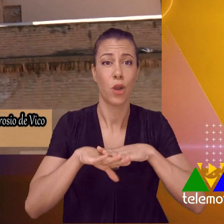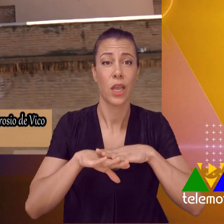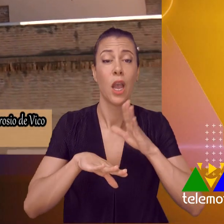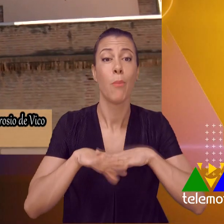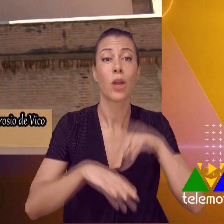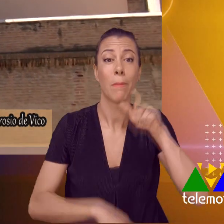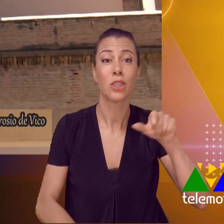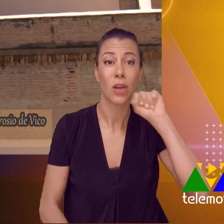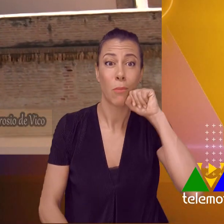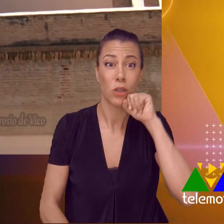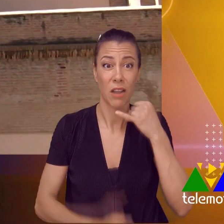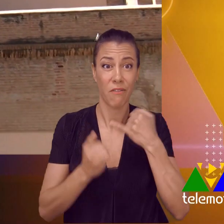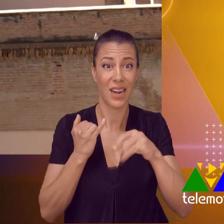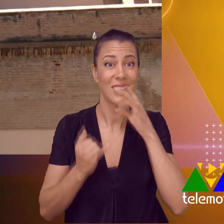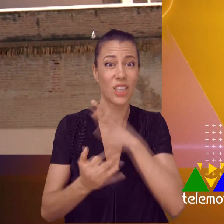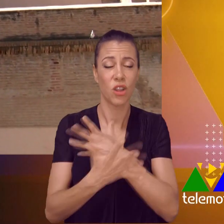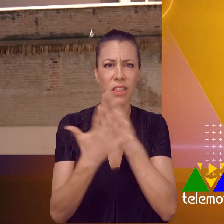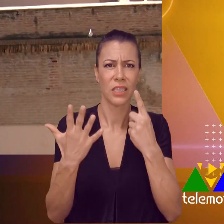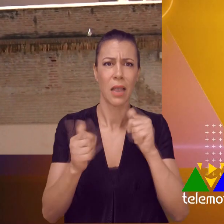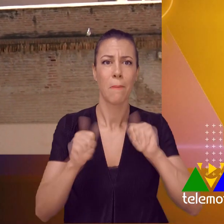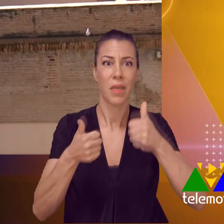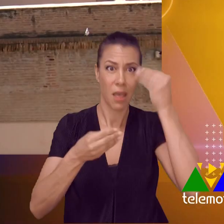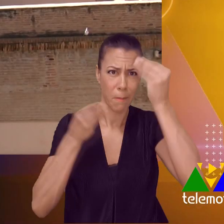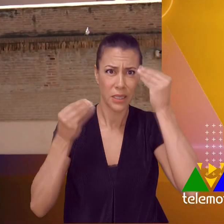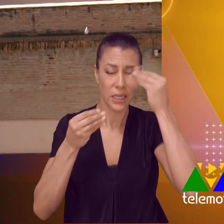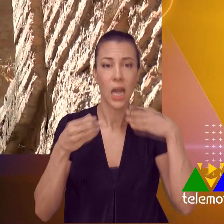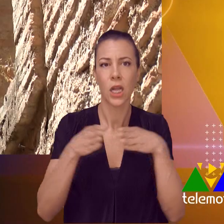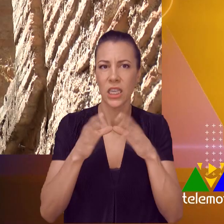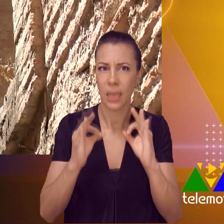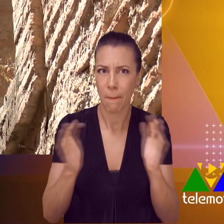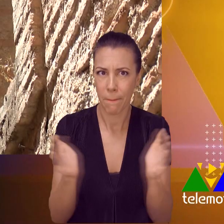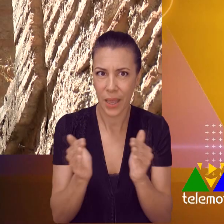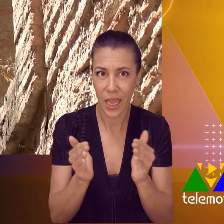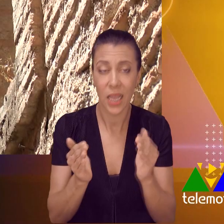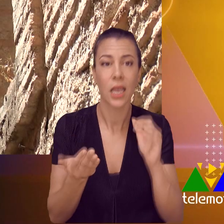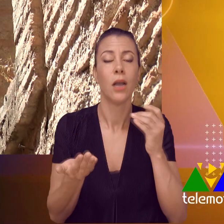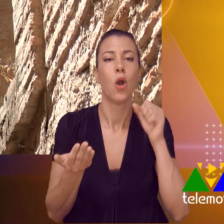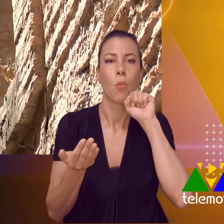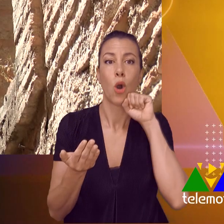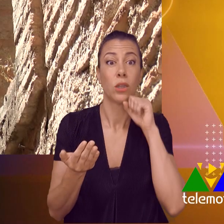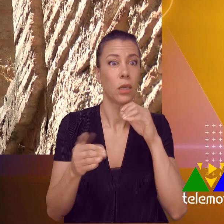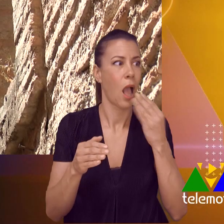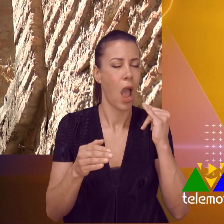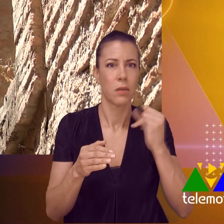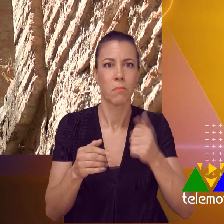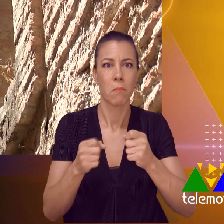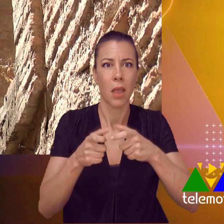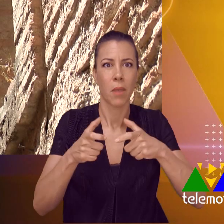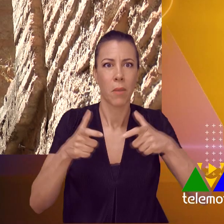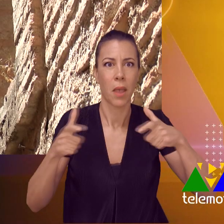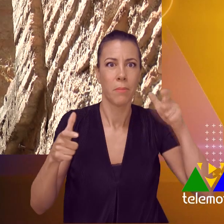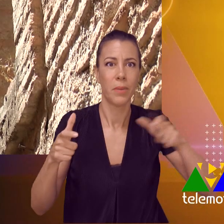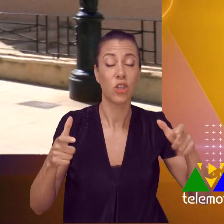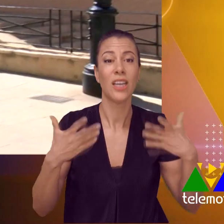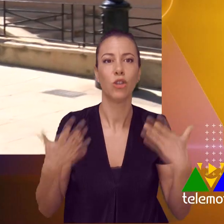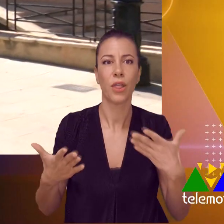del siglo XVI empiezan a pensar que la iglesia es chica, es decir, Motril aumenta de población y los motrileños,